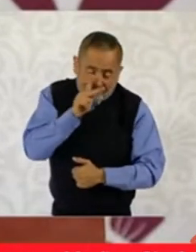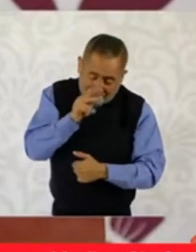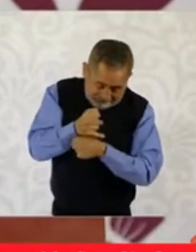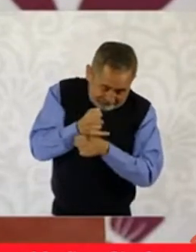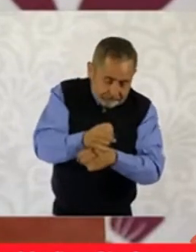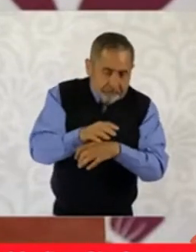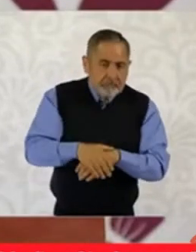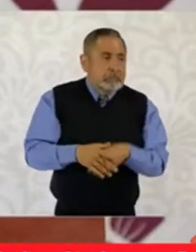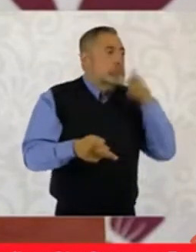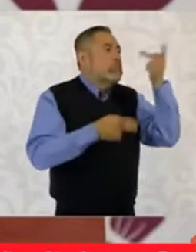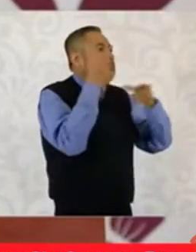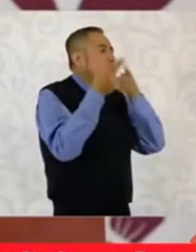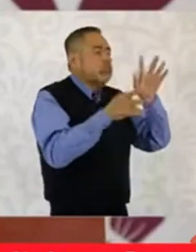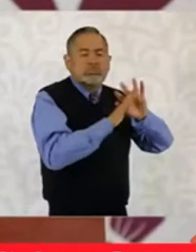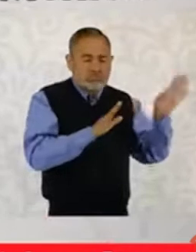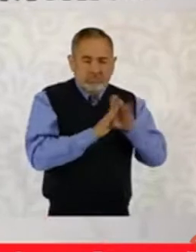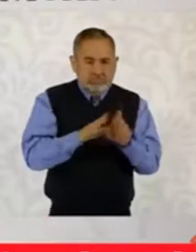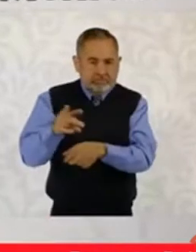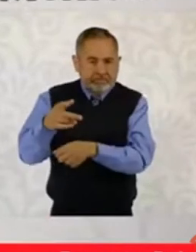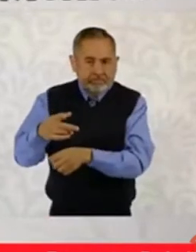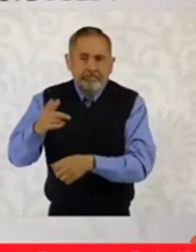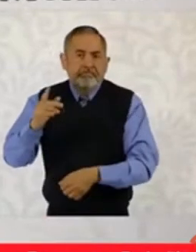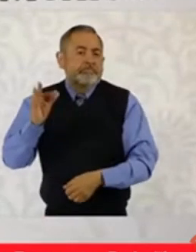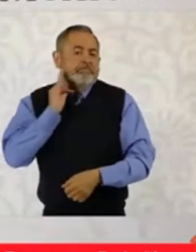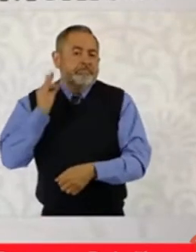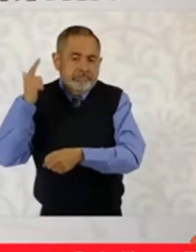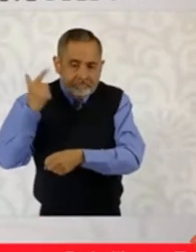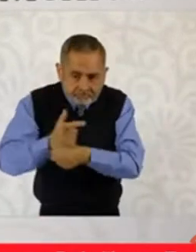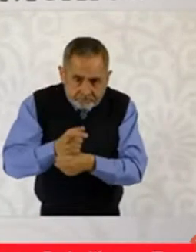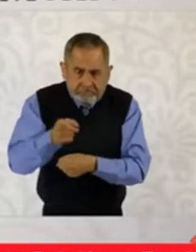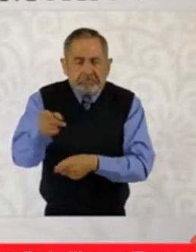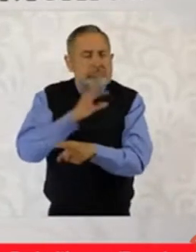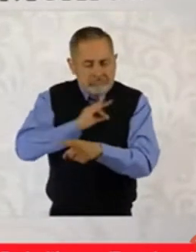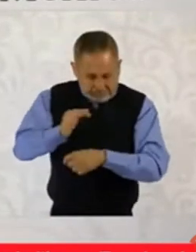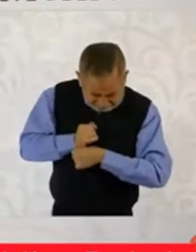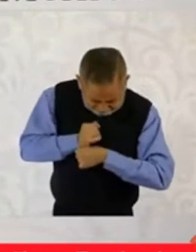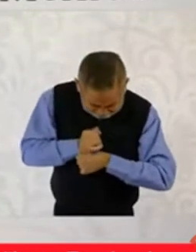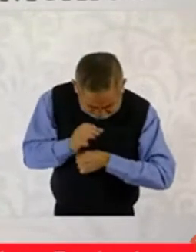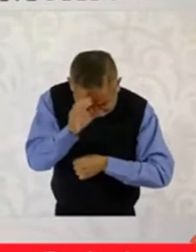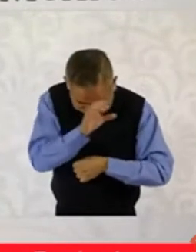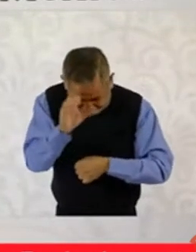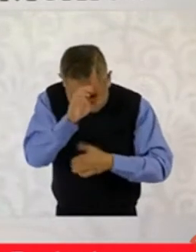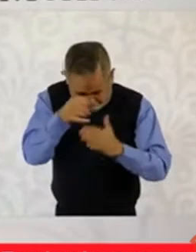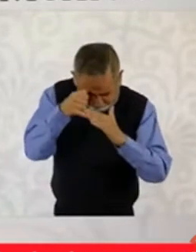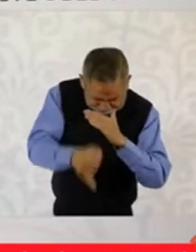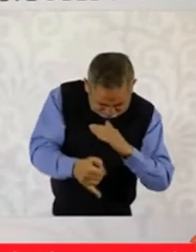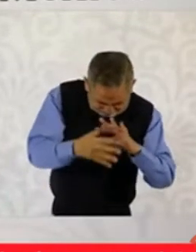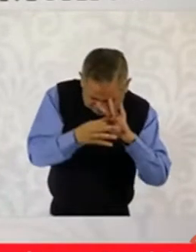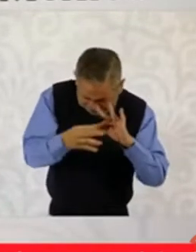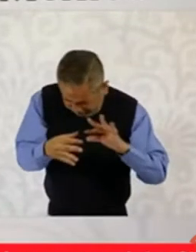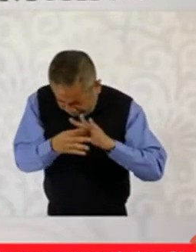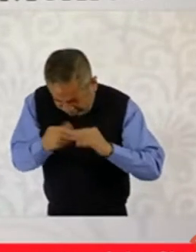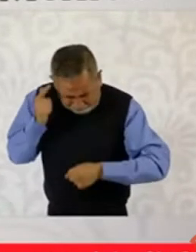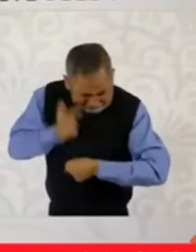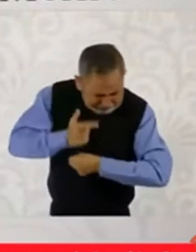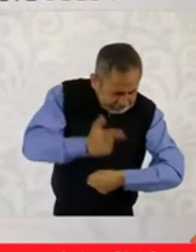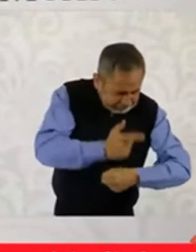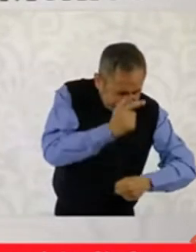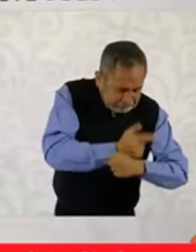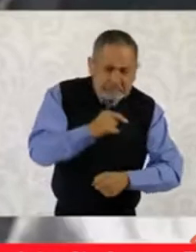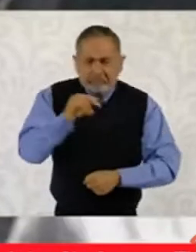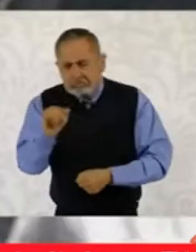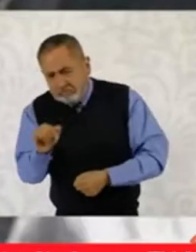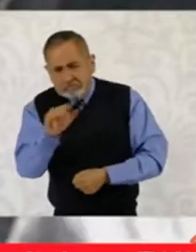porque los datos de las fiscalías hoy tienen manera de saber en una investigación profunda